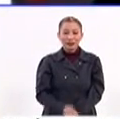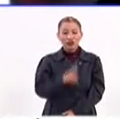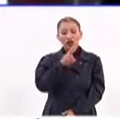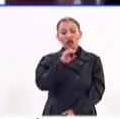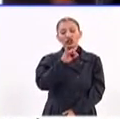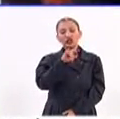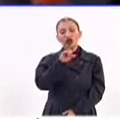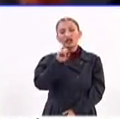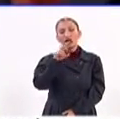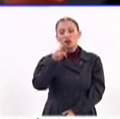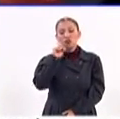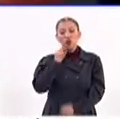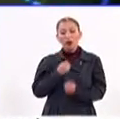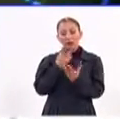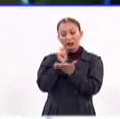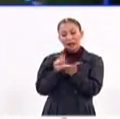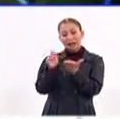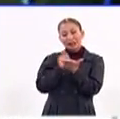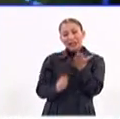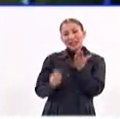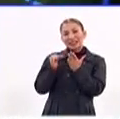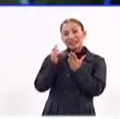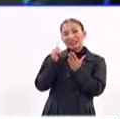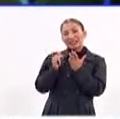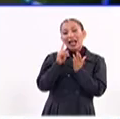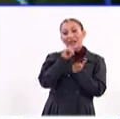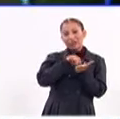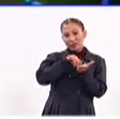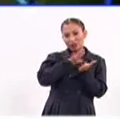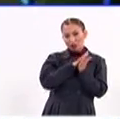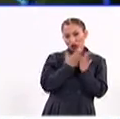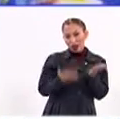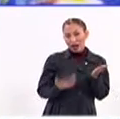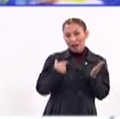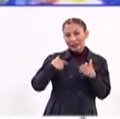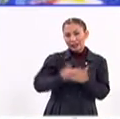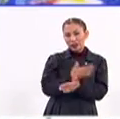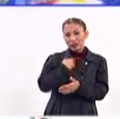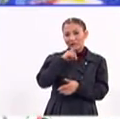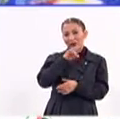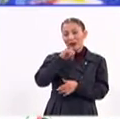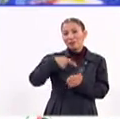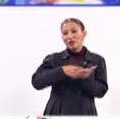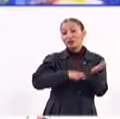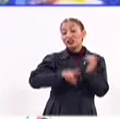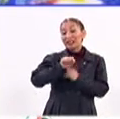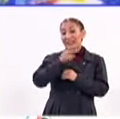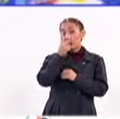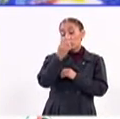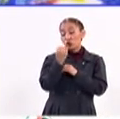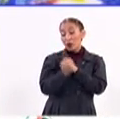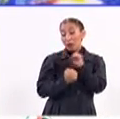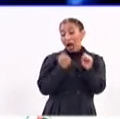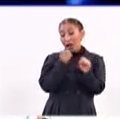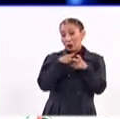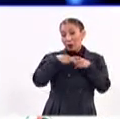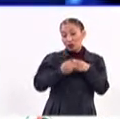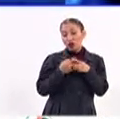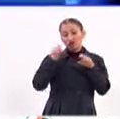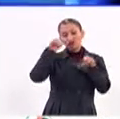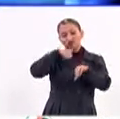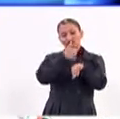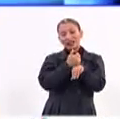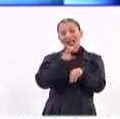Rocío Cerón es poetisa, ensayista y editora nacida en el Distrito Federal en 1972. Desde hace 9 años creó